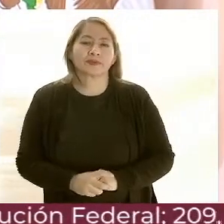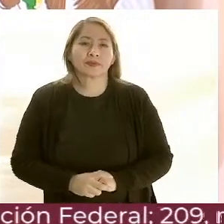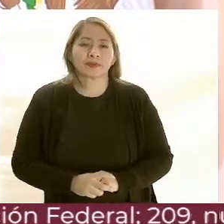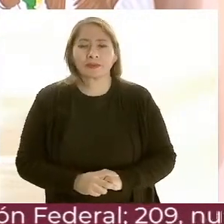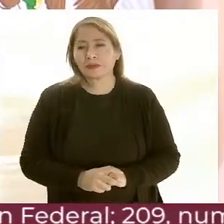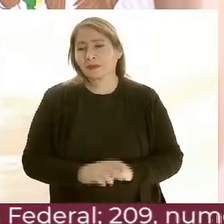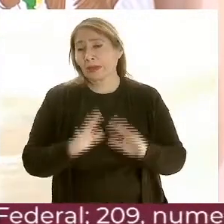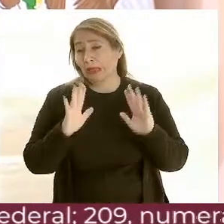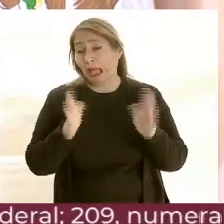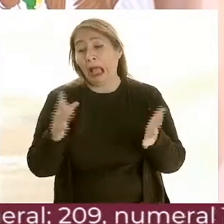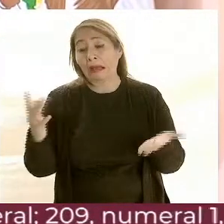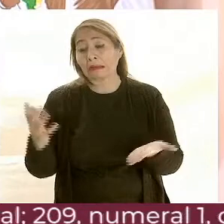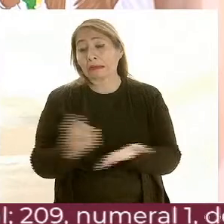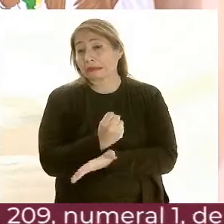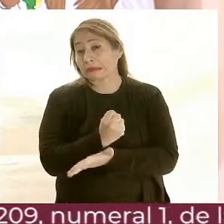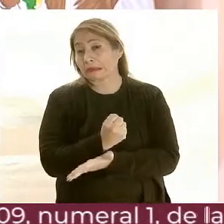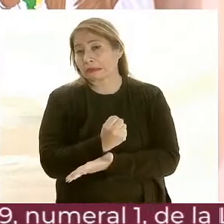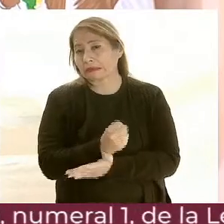Hemos logrado